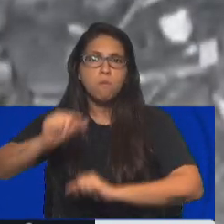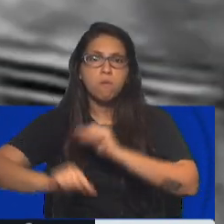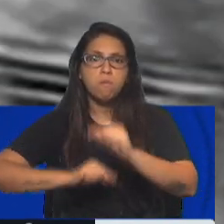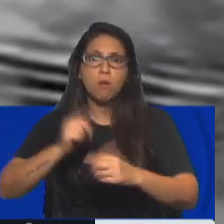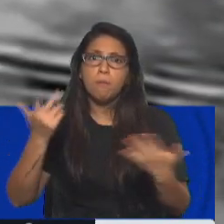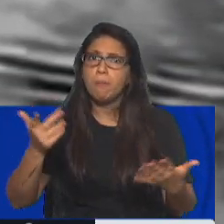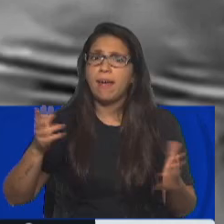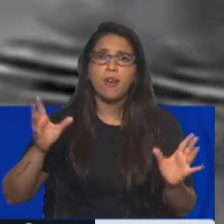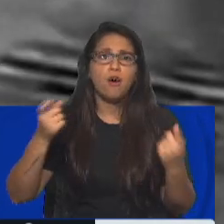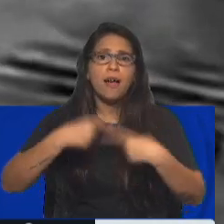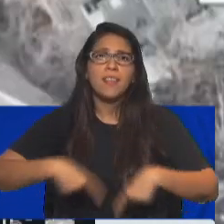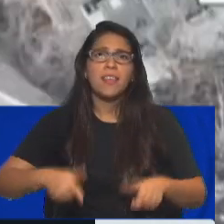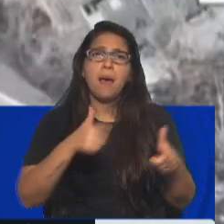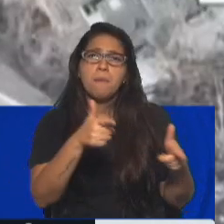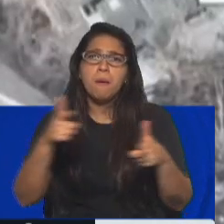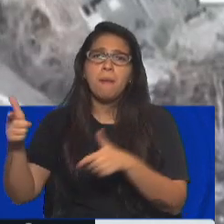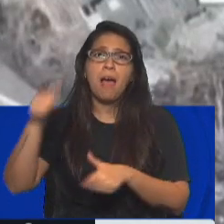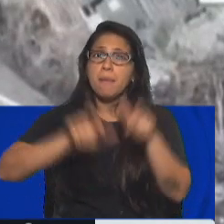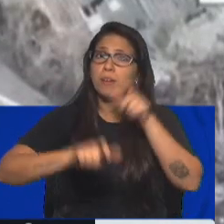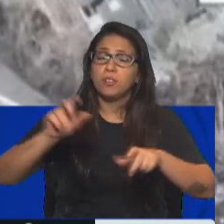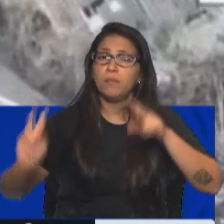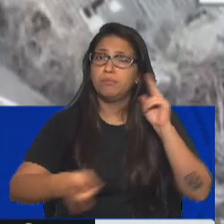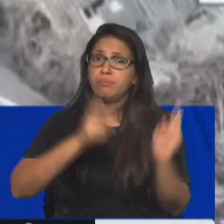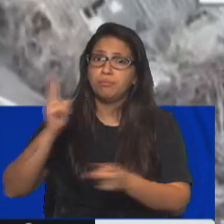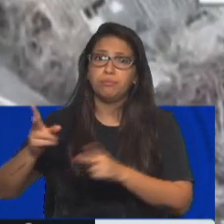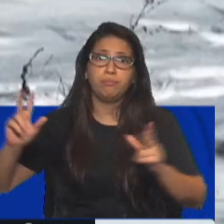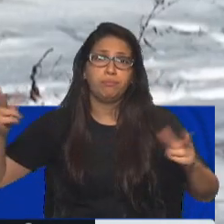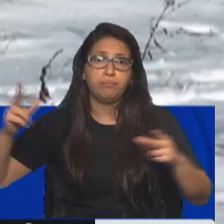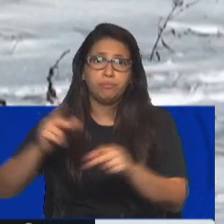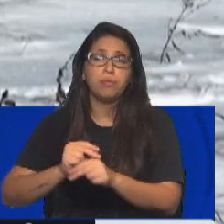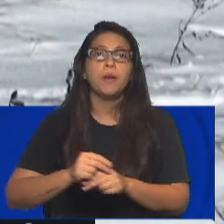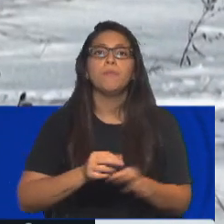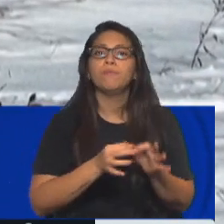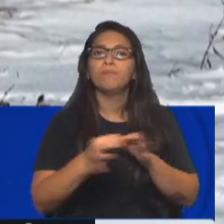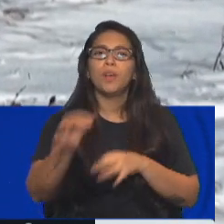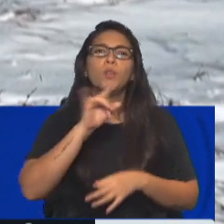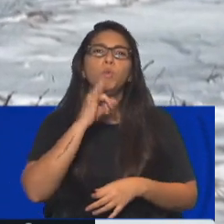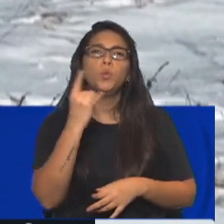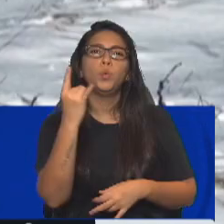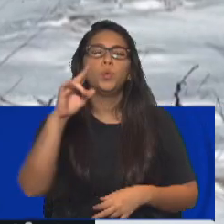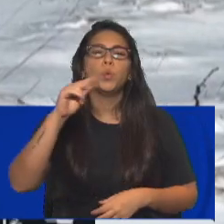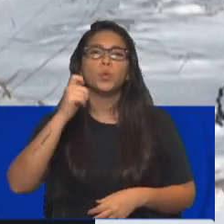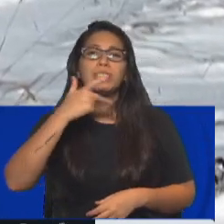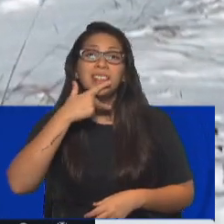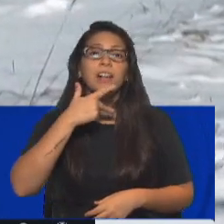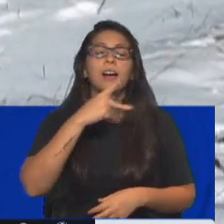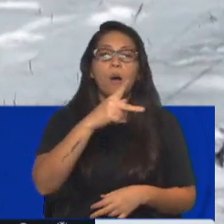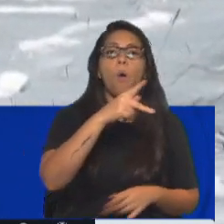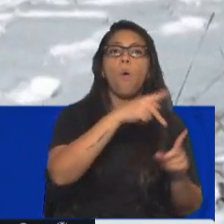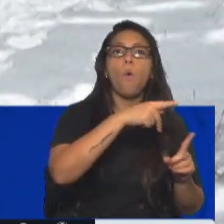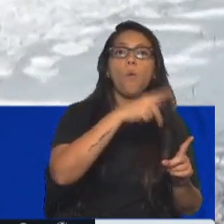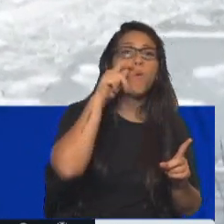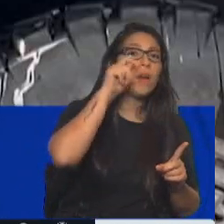hombres y equipos, tanto en el este ucraniano como en Kursk, la provincia rusa que Ucrania ocupó parcialmente de